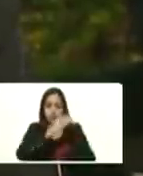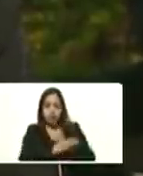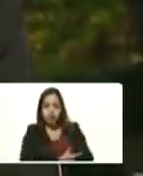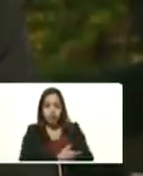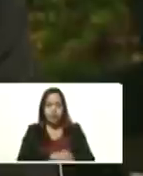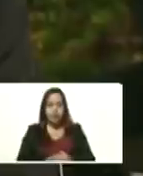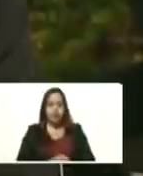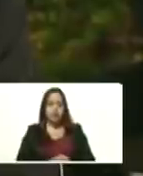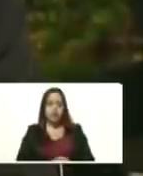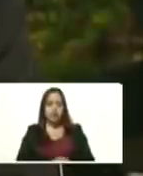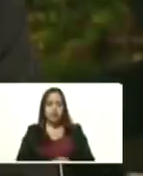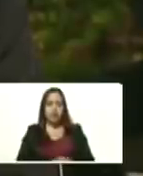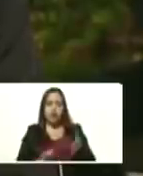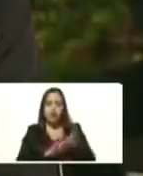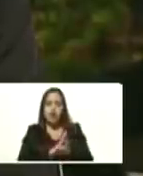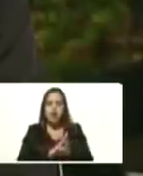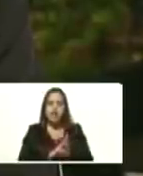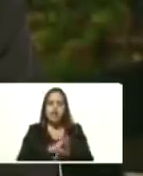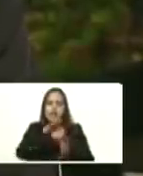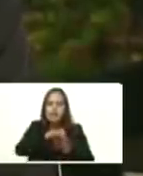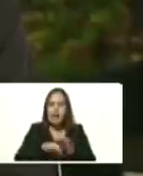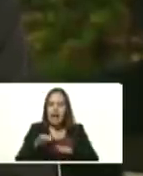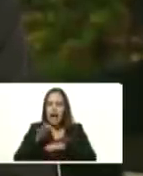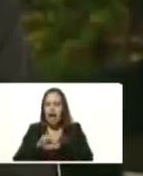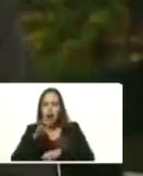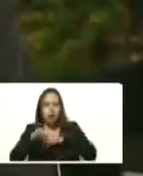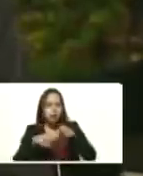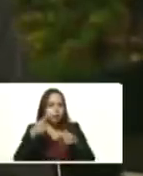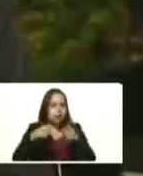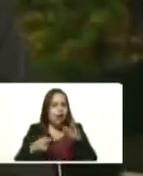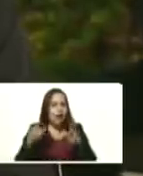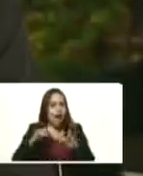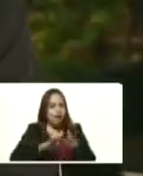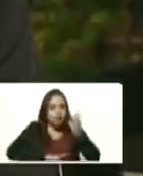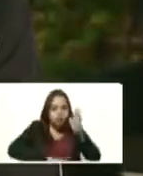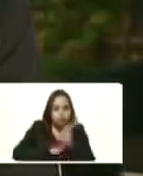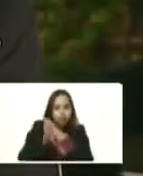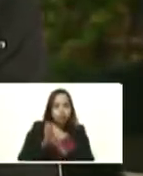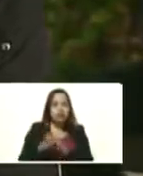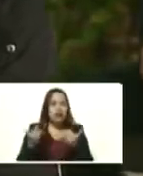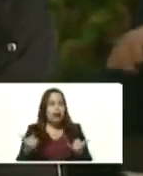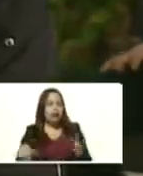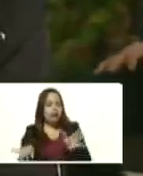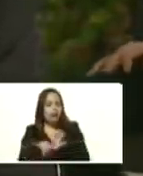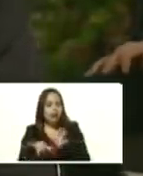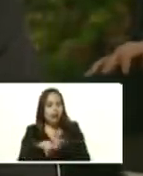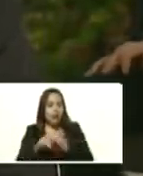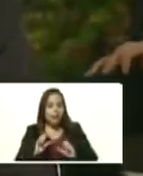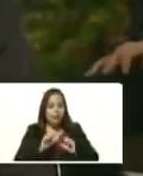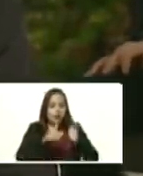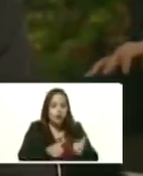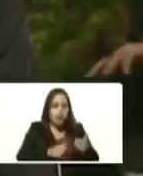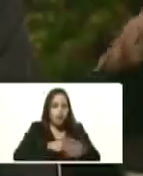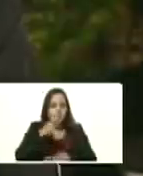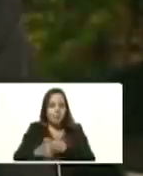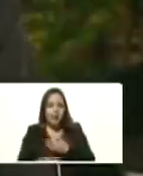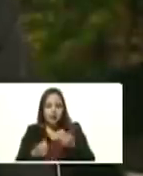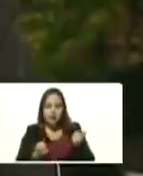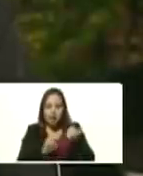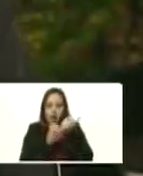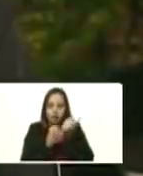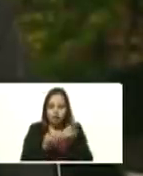cartera única de producción que está ahí caminando y ya prácticamente dio inicio al plan de financiamiento